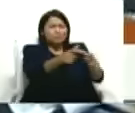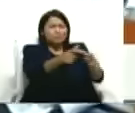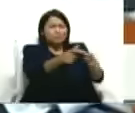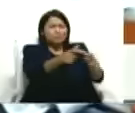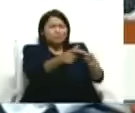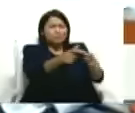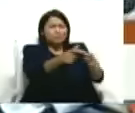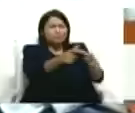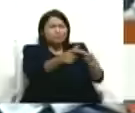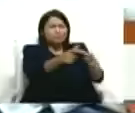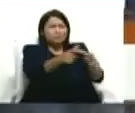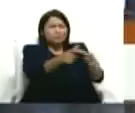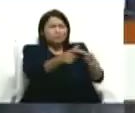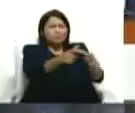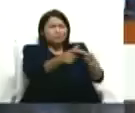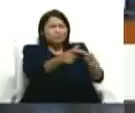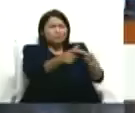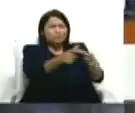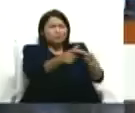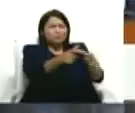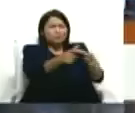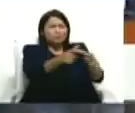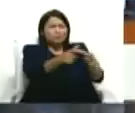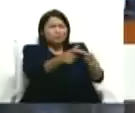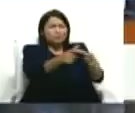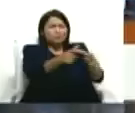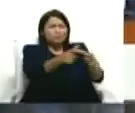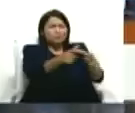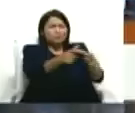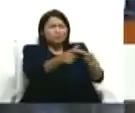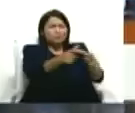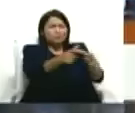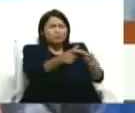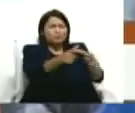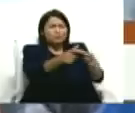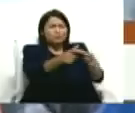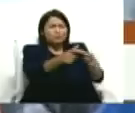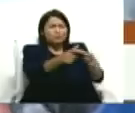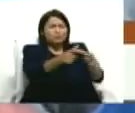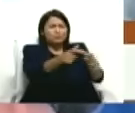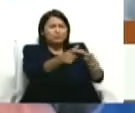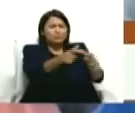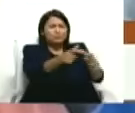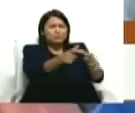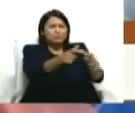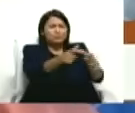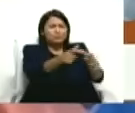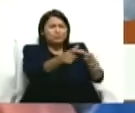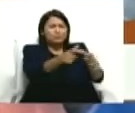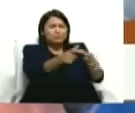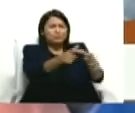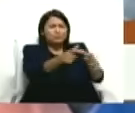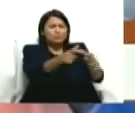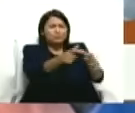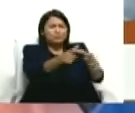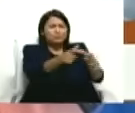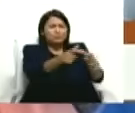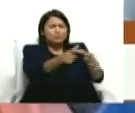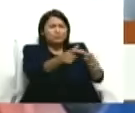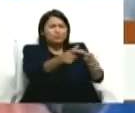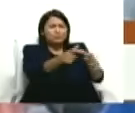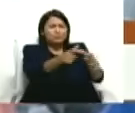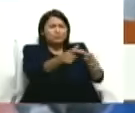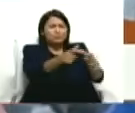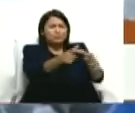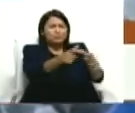que ha tomado para sí las riendas del destino de este país. Son 25 años donde